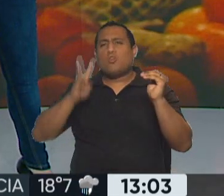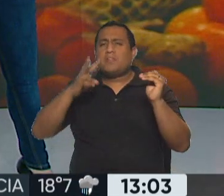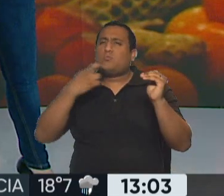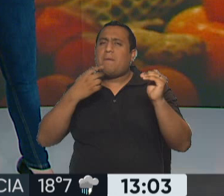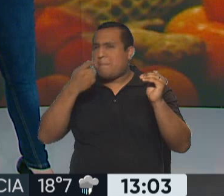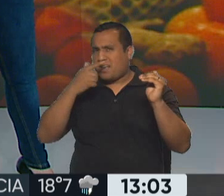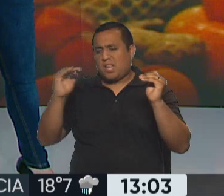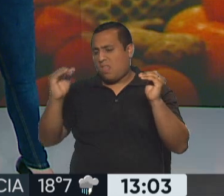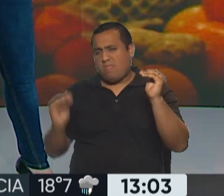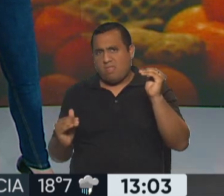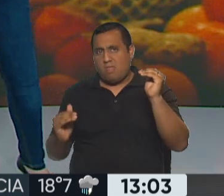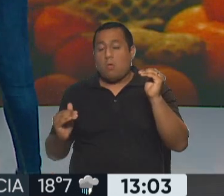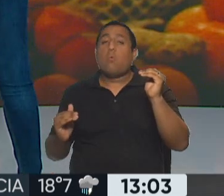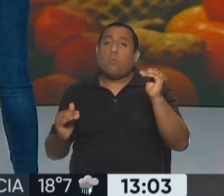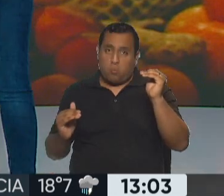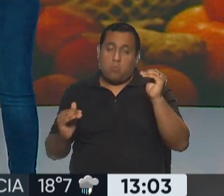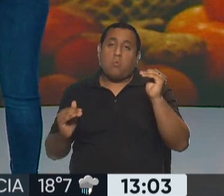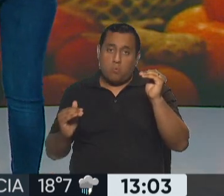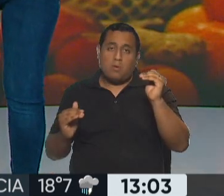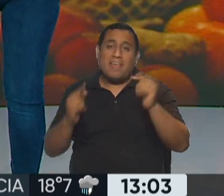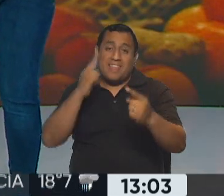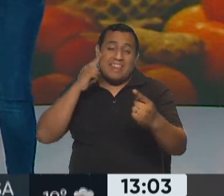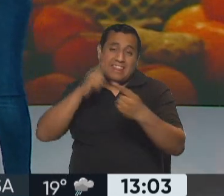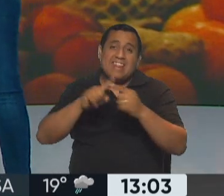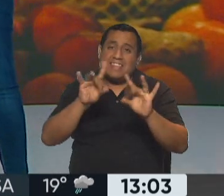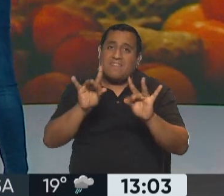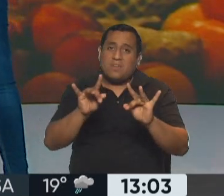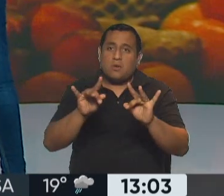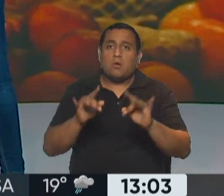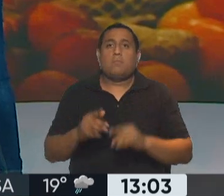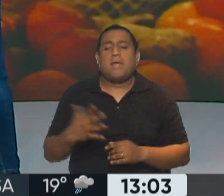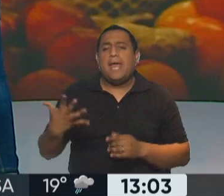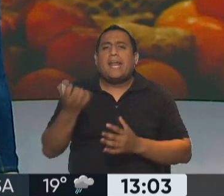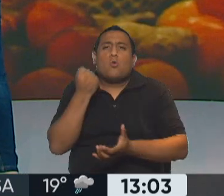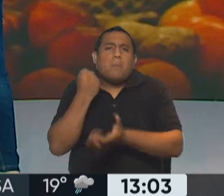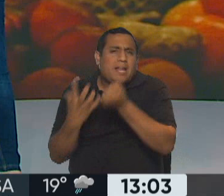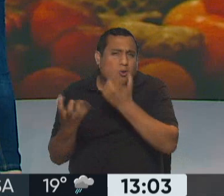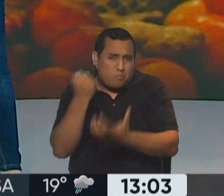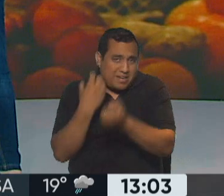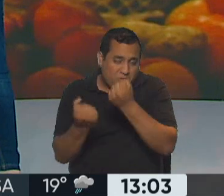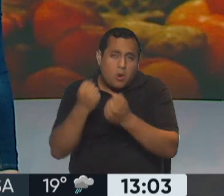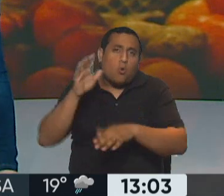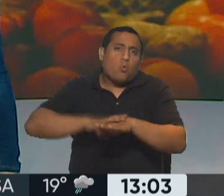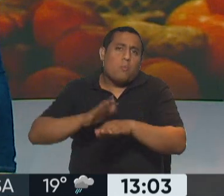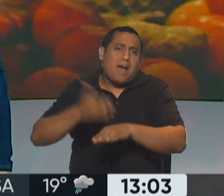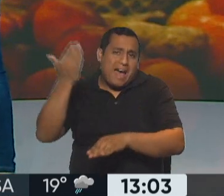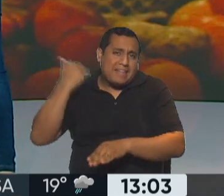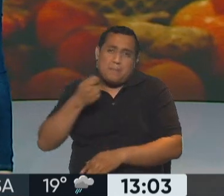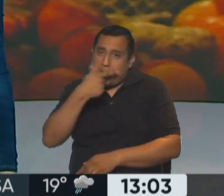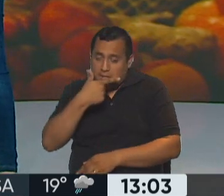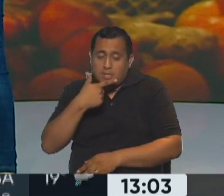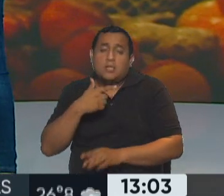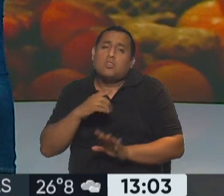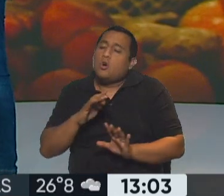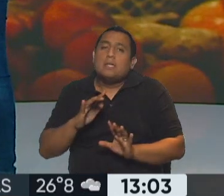también tenemos un desafío, ¿no? Digo, no solo se está consolidando la pérdida de poder adquisitivo que nos dejó Macri, sino que nos está costando